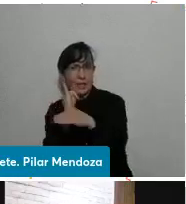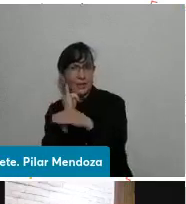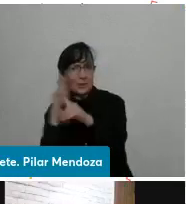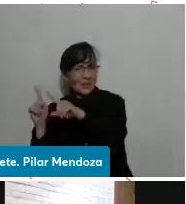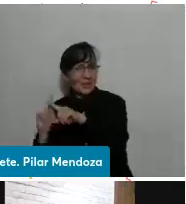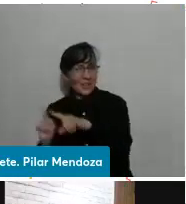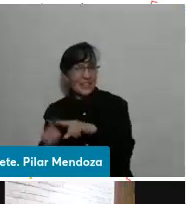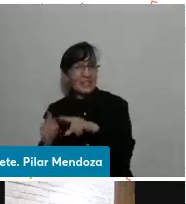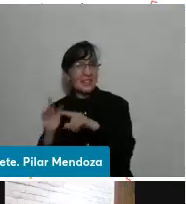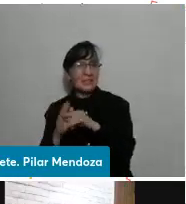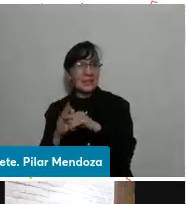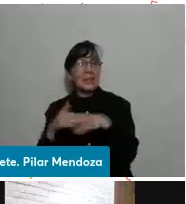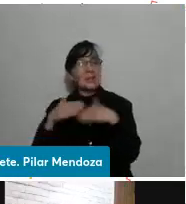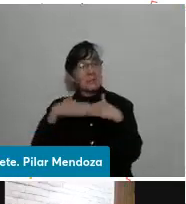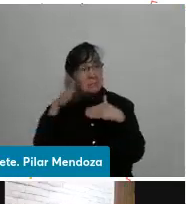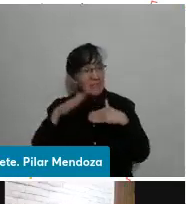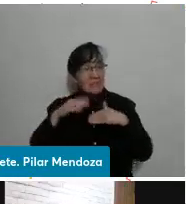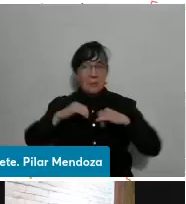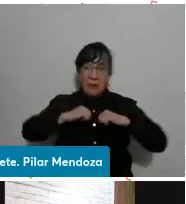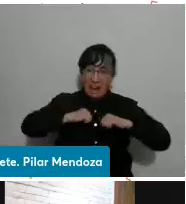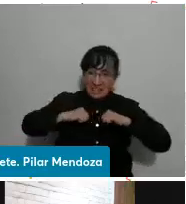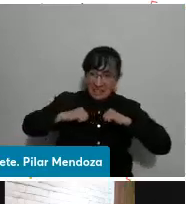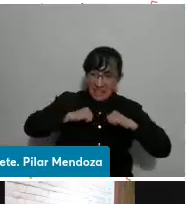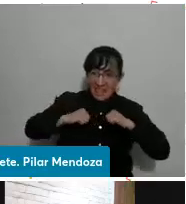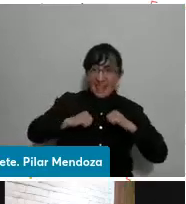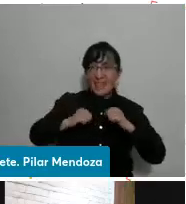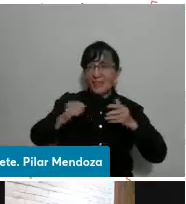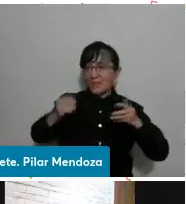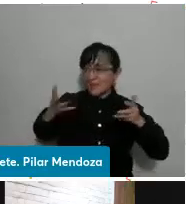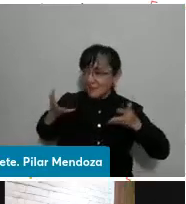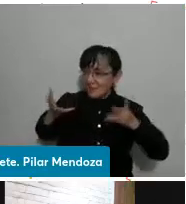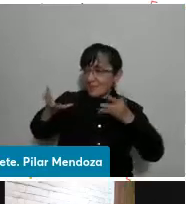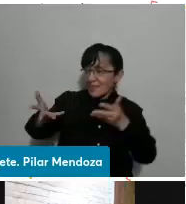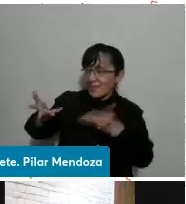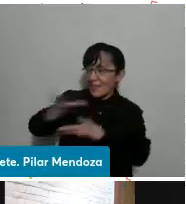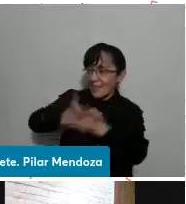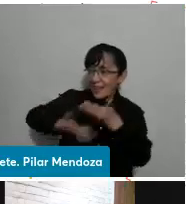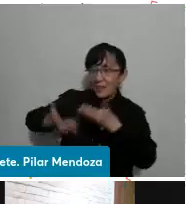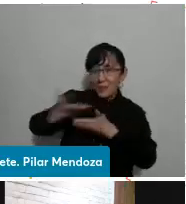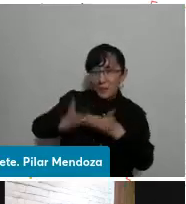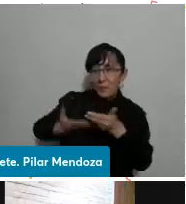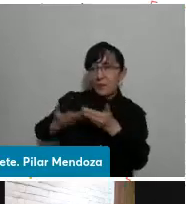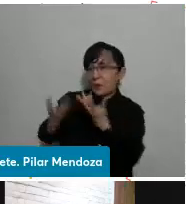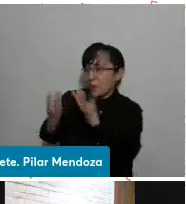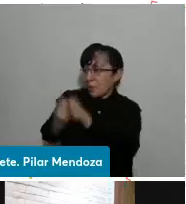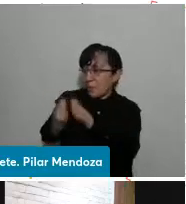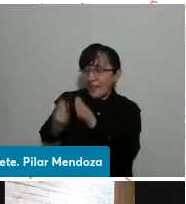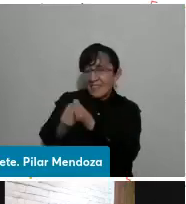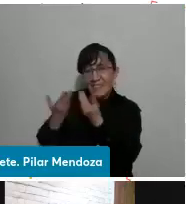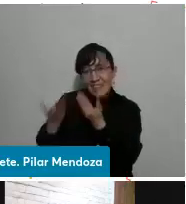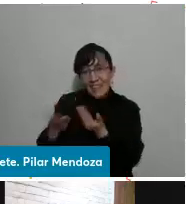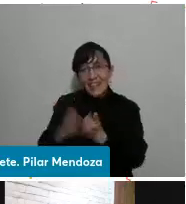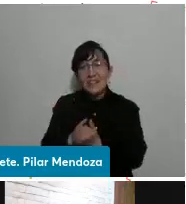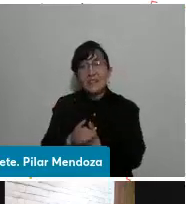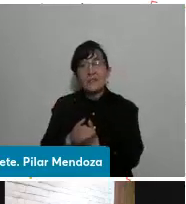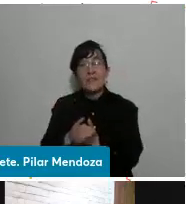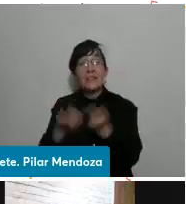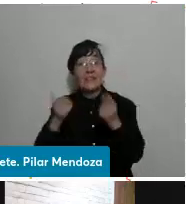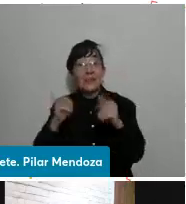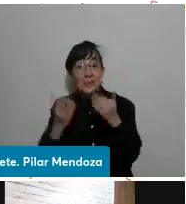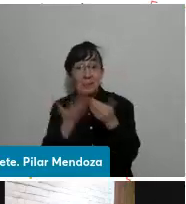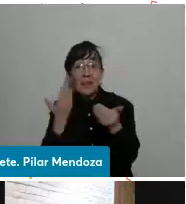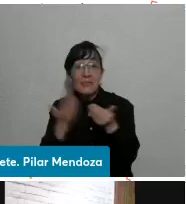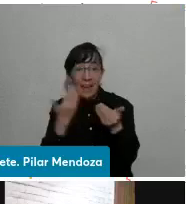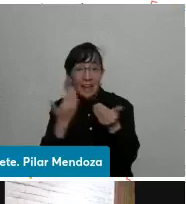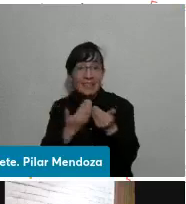vemos una participación más activa, una colaboración con sus pares, se les facilita más